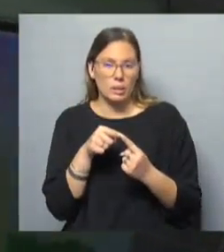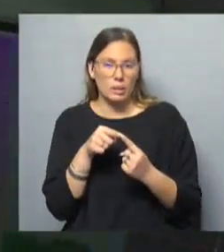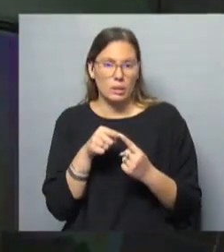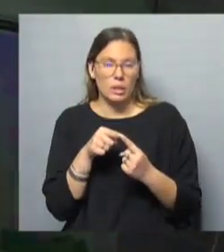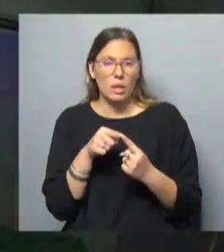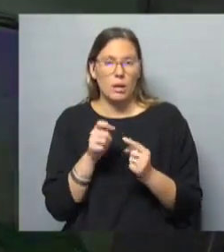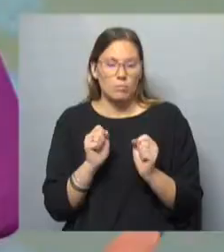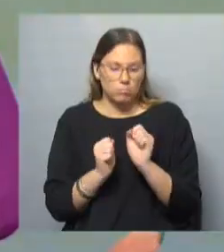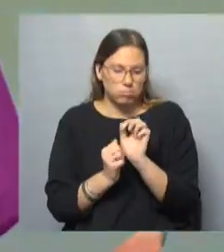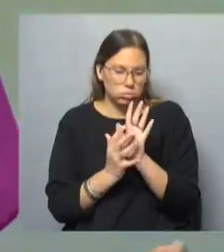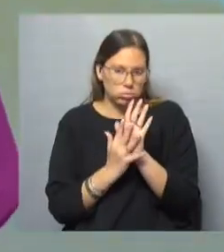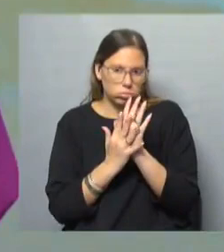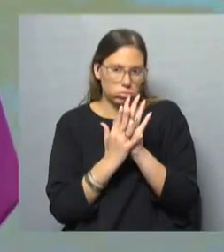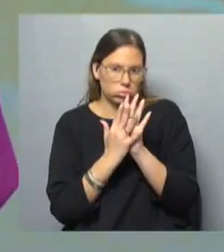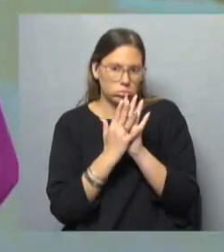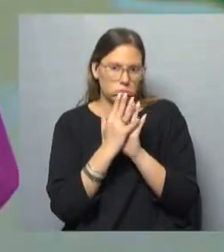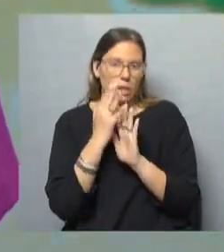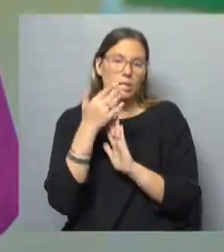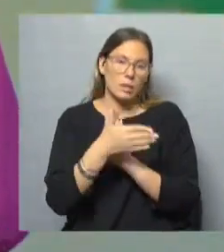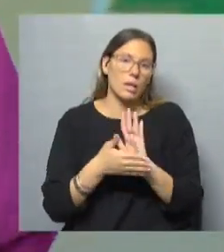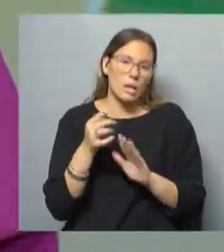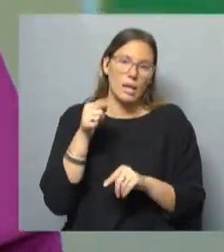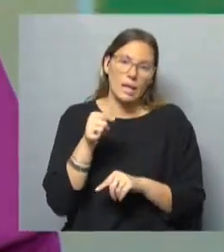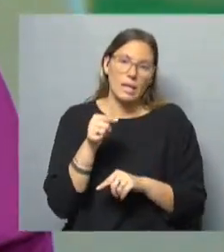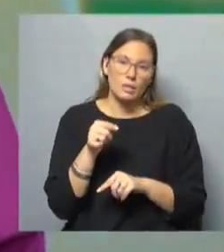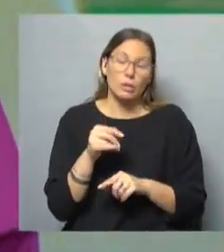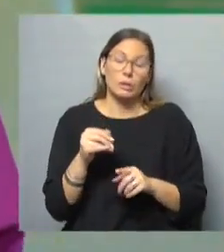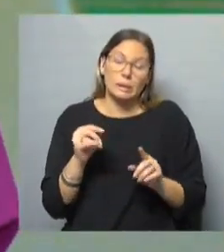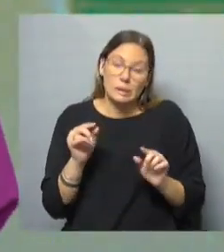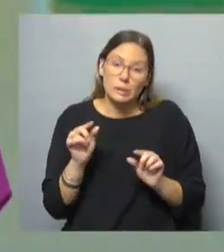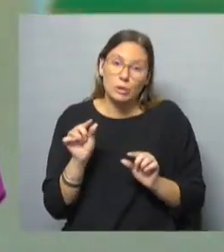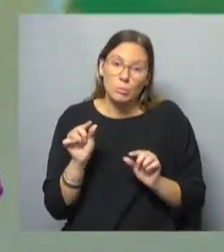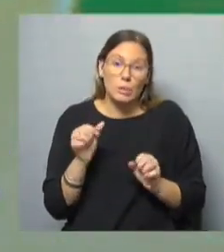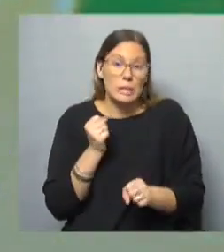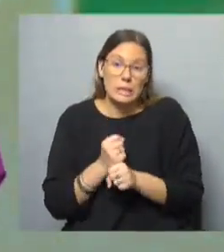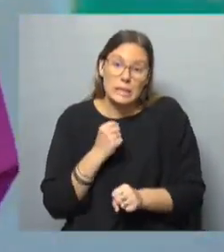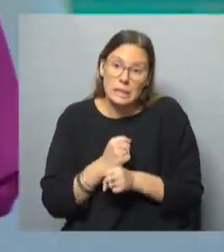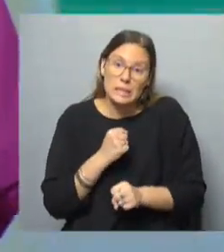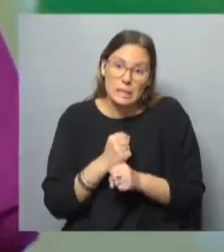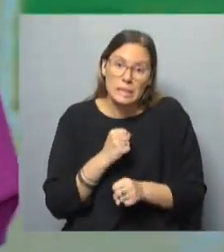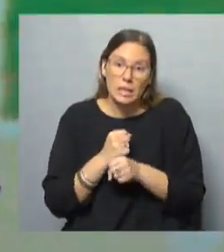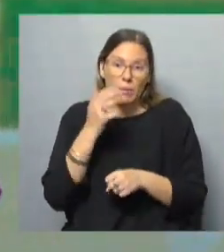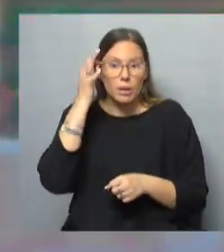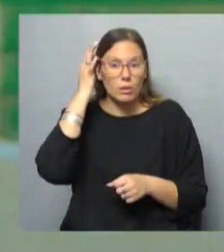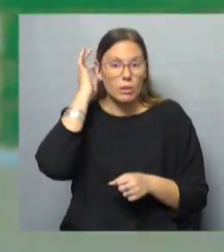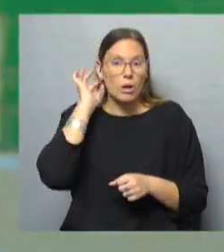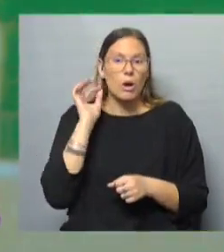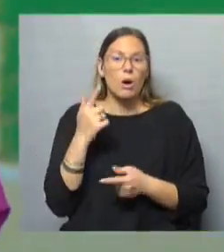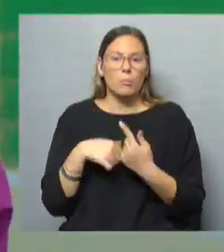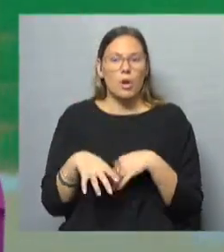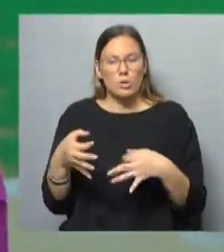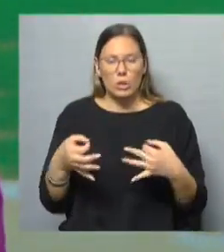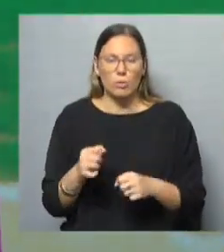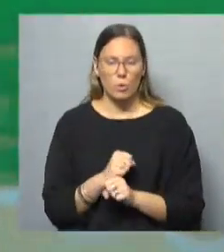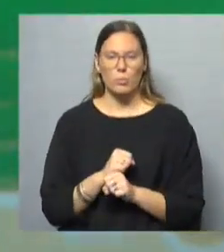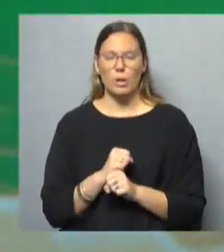llegar a todas las escuelas del país, aunque bueno, eso va a ser mucho trabajo para ellos y ellas, pero seguramente lo van a